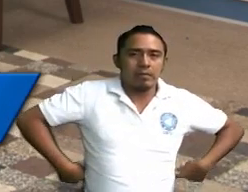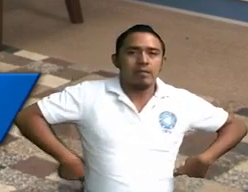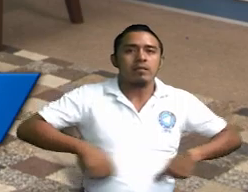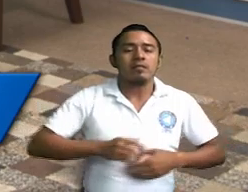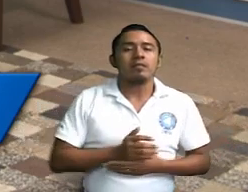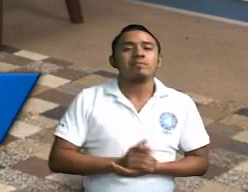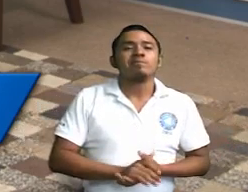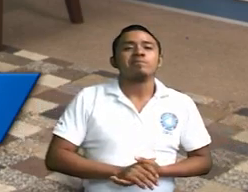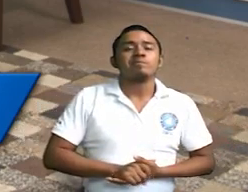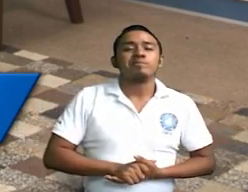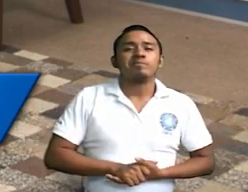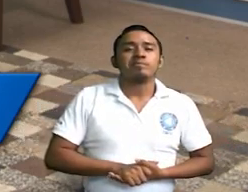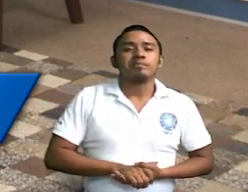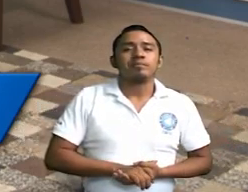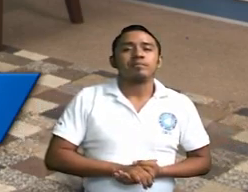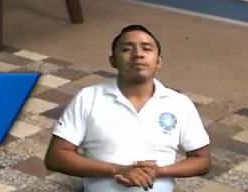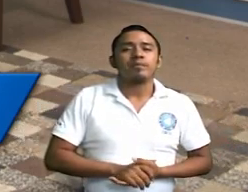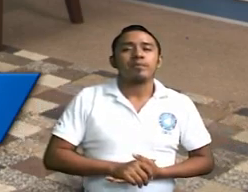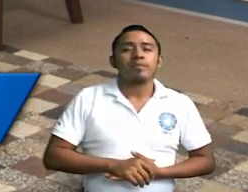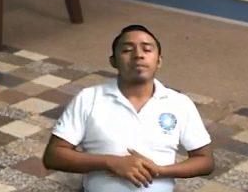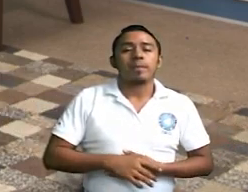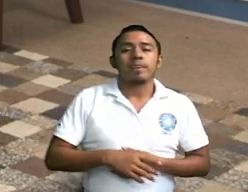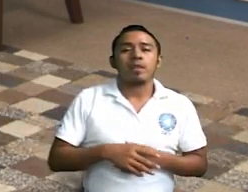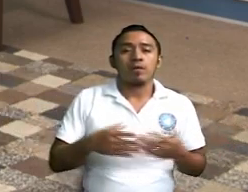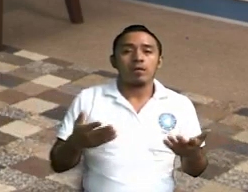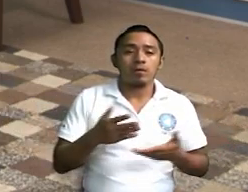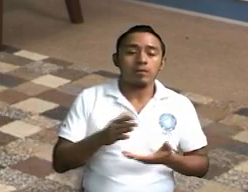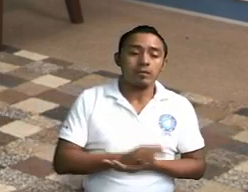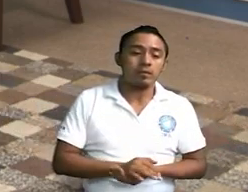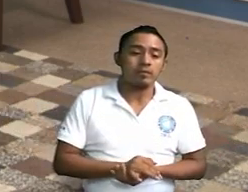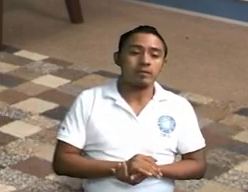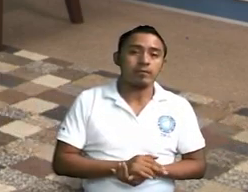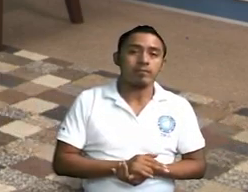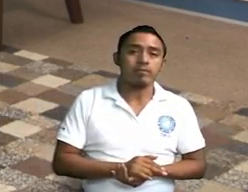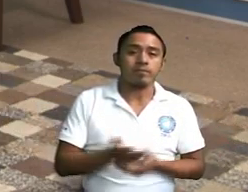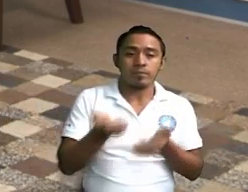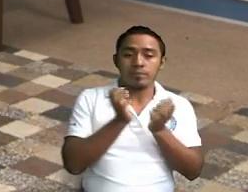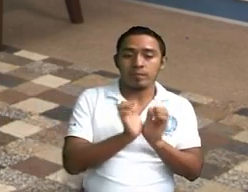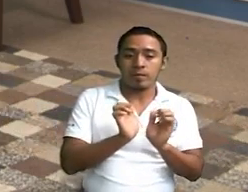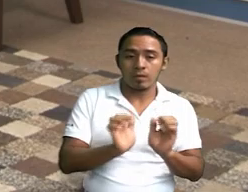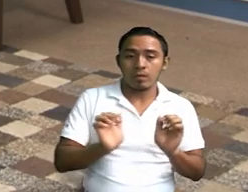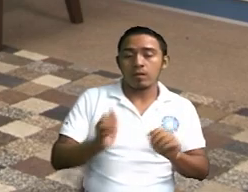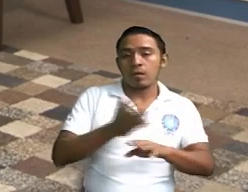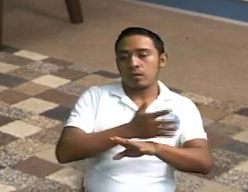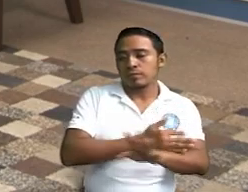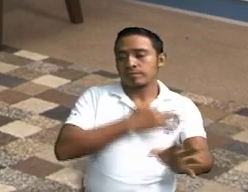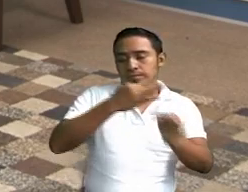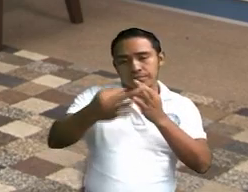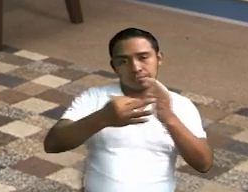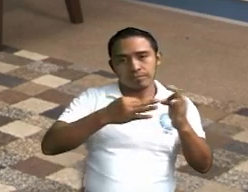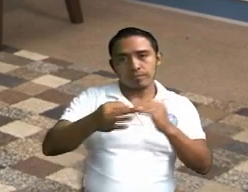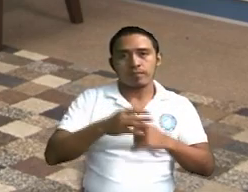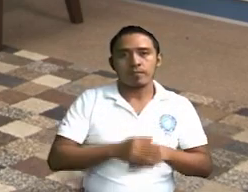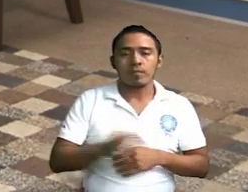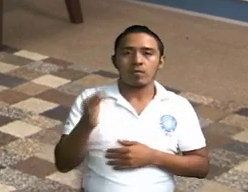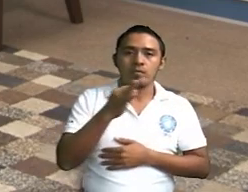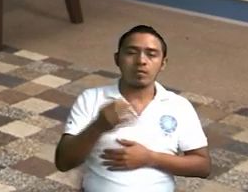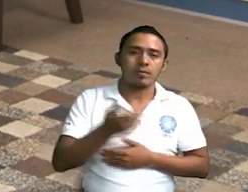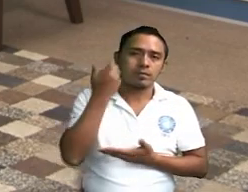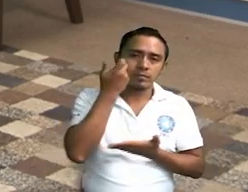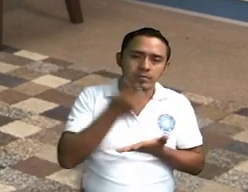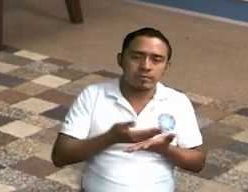Generalmente el diagnóstico es clínico. En los niños, como explicamos hace rato, pues los movimientos, la fiebre,